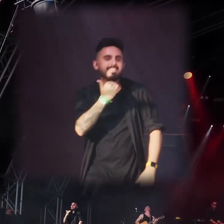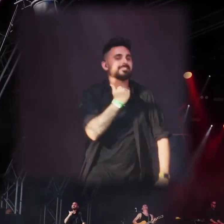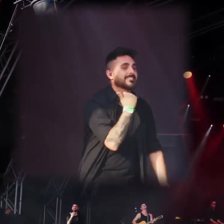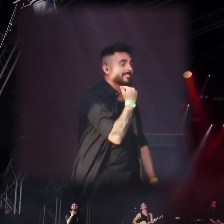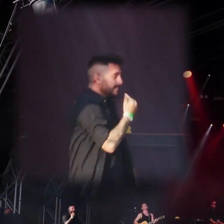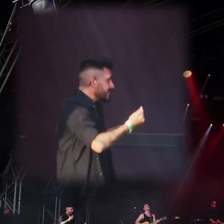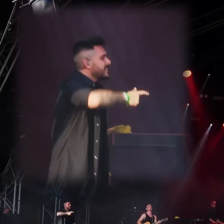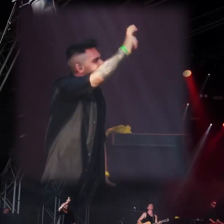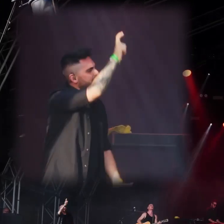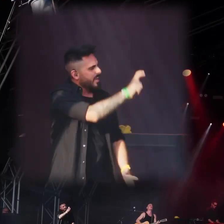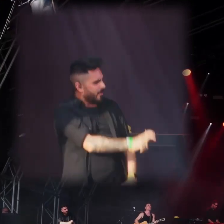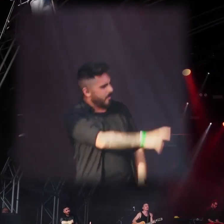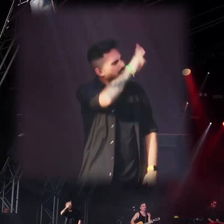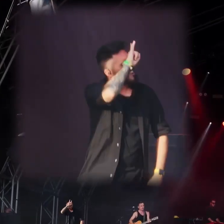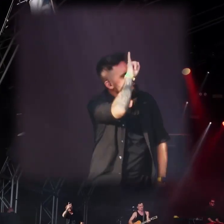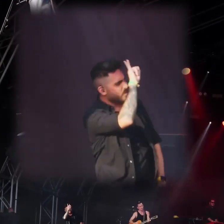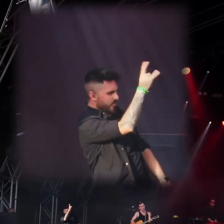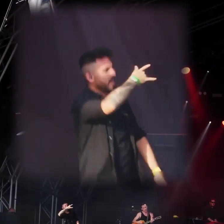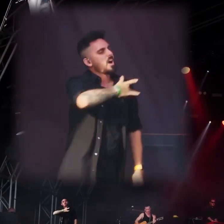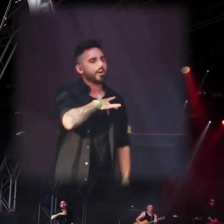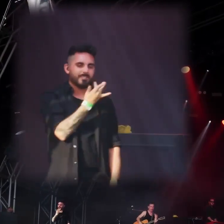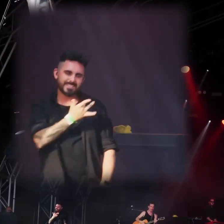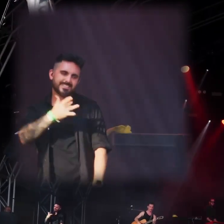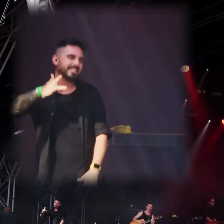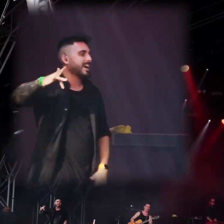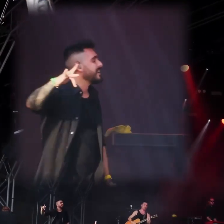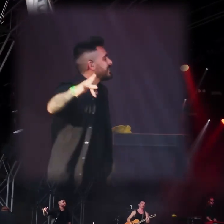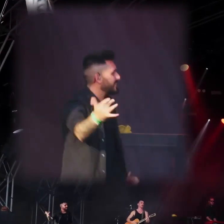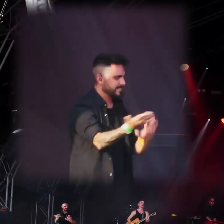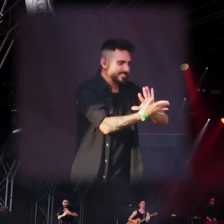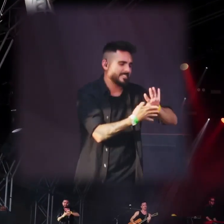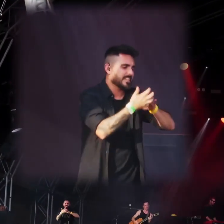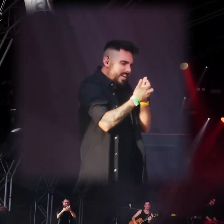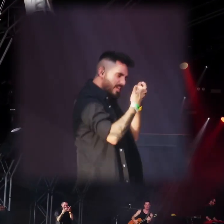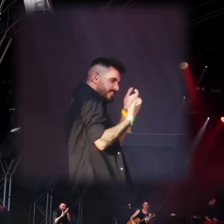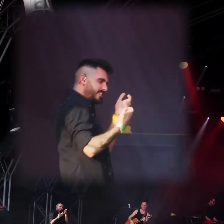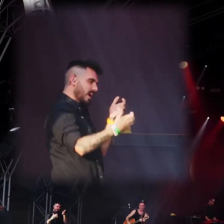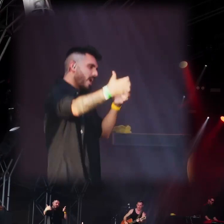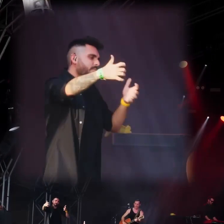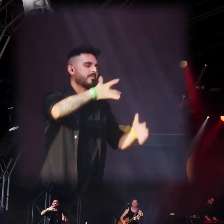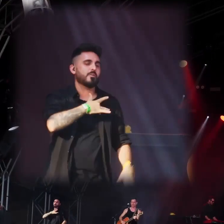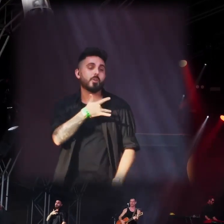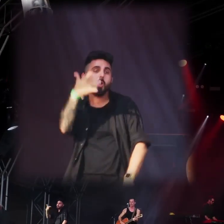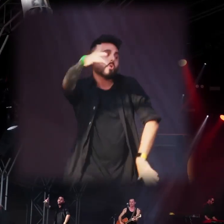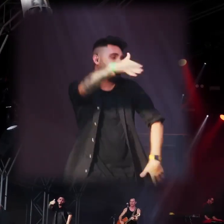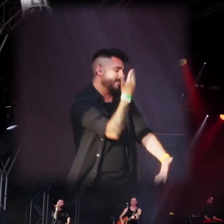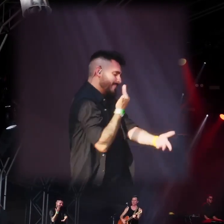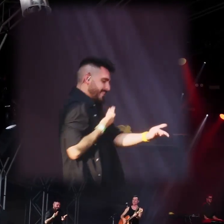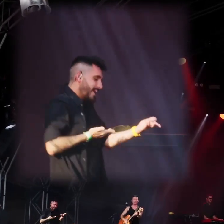hablar y que guardo largas charlas del diablo